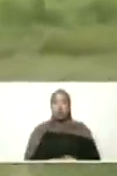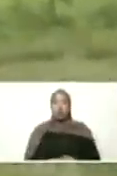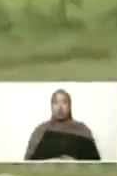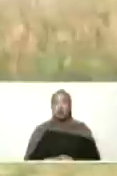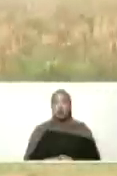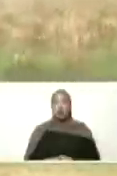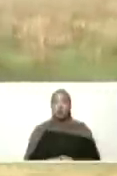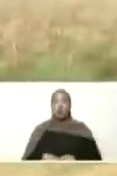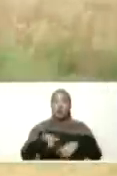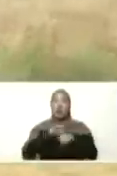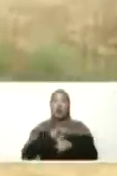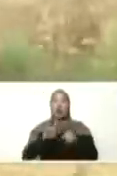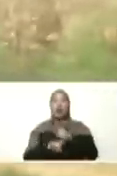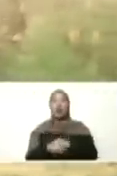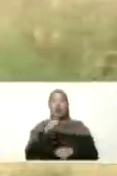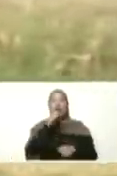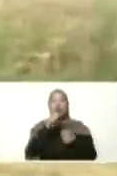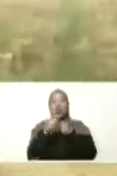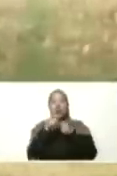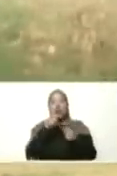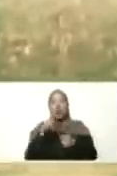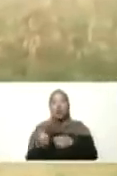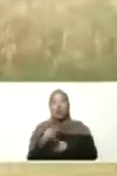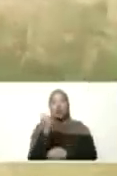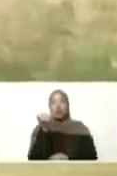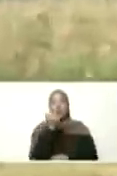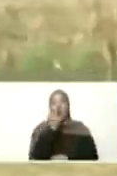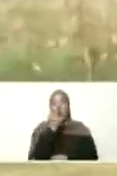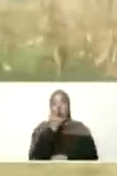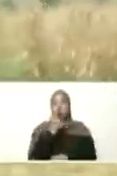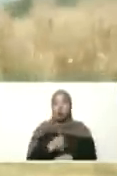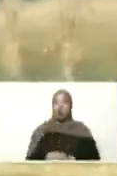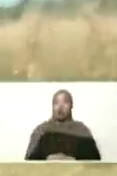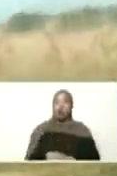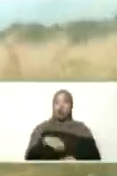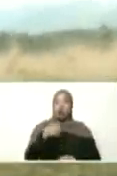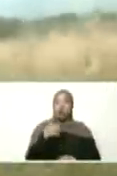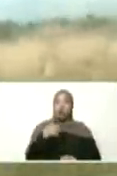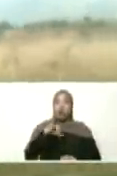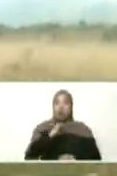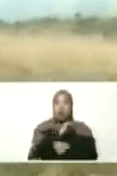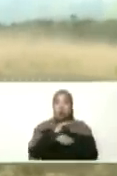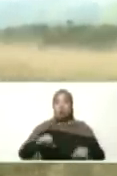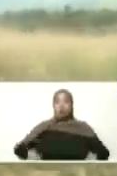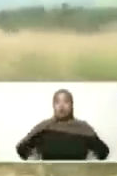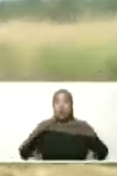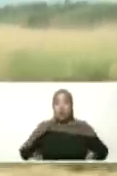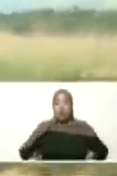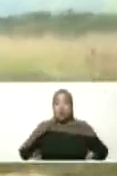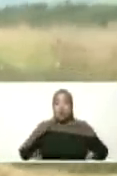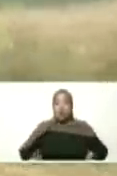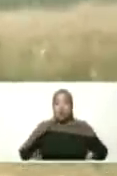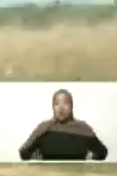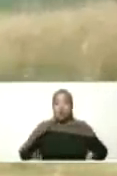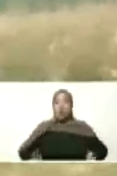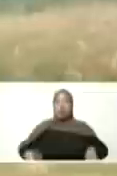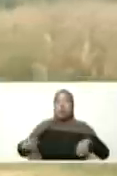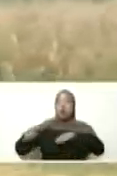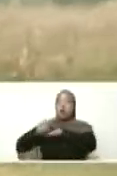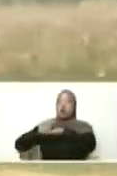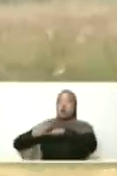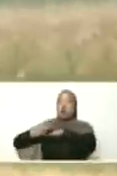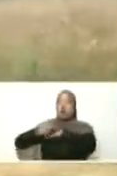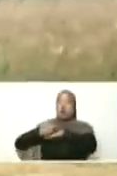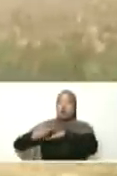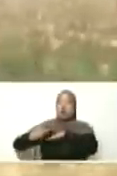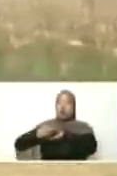Vamos a cambiar el micrófono porque este está fallando. En el estado Portuguesa veníamos con el gobernador ahorita,